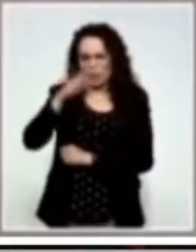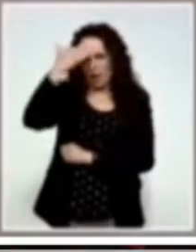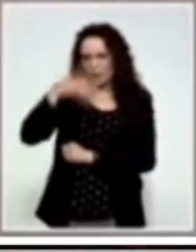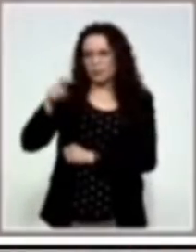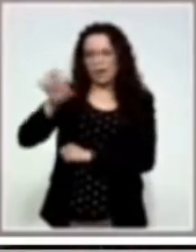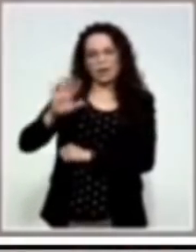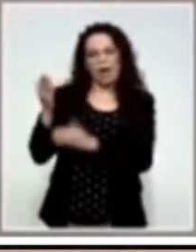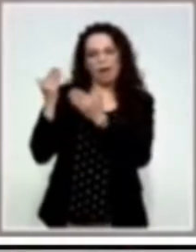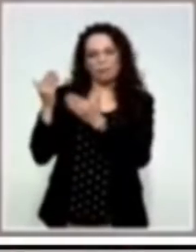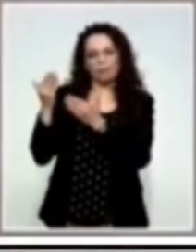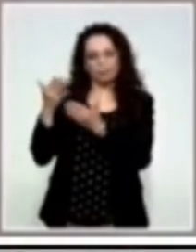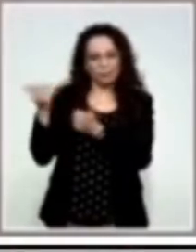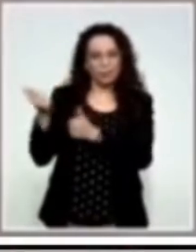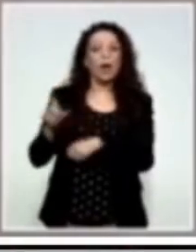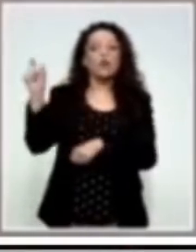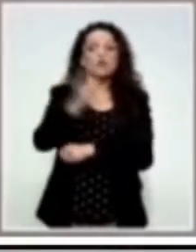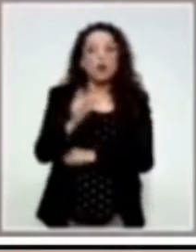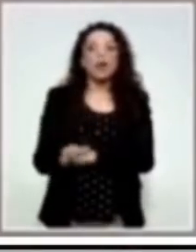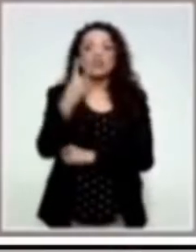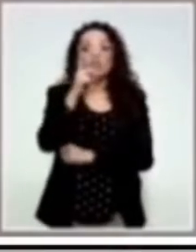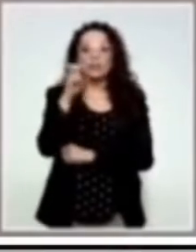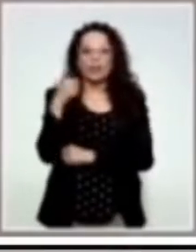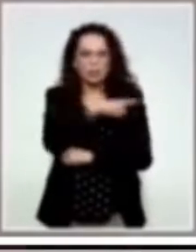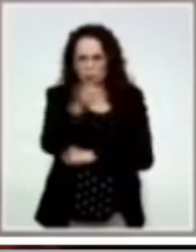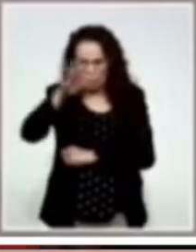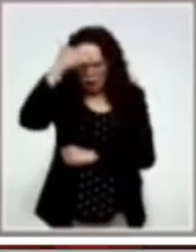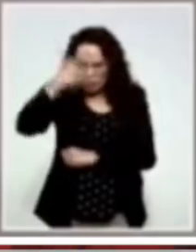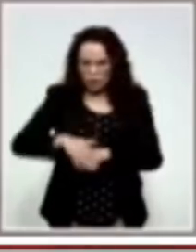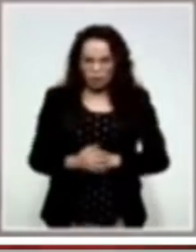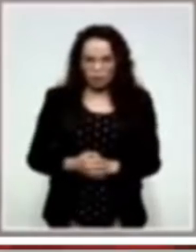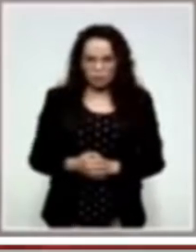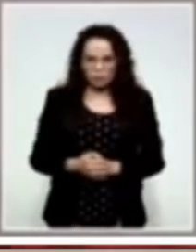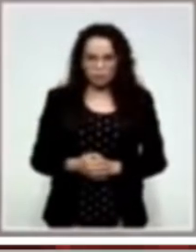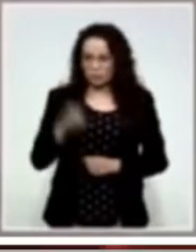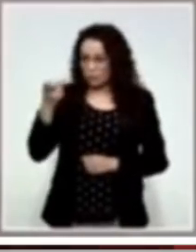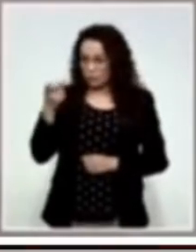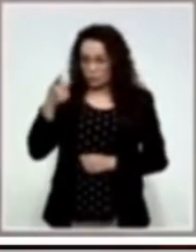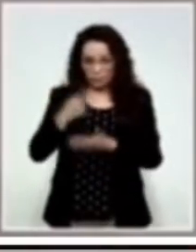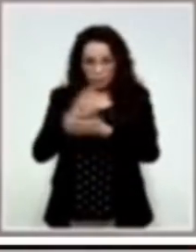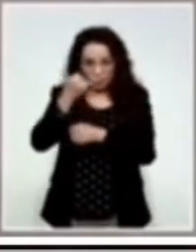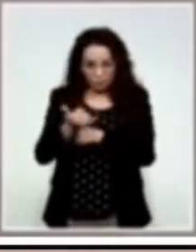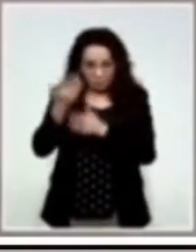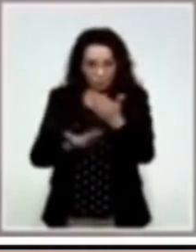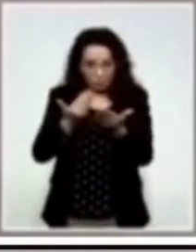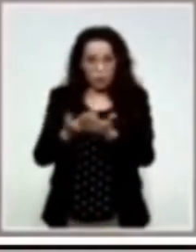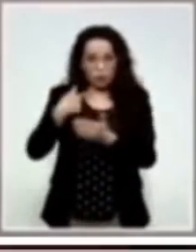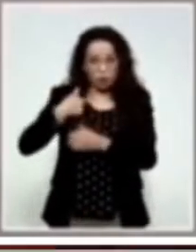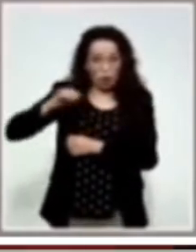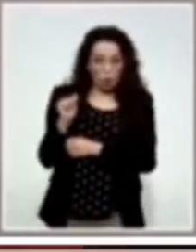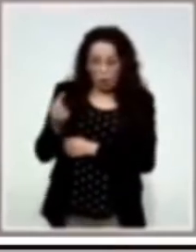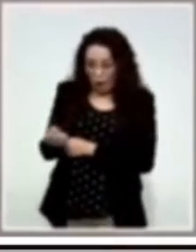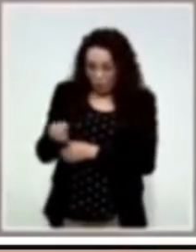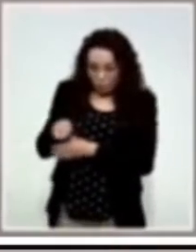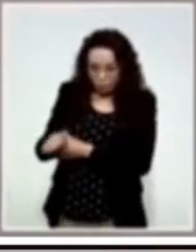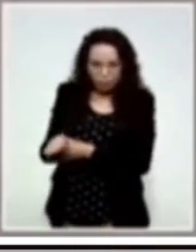de diciembre. Entonces, yo no tuve ningún cajón ese proyecto. El ministro Franco lo presentó al final de